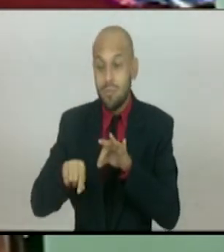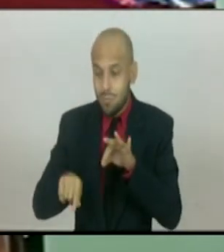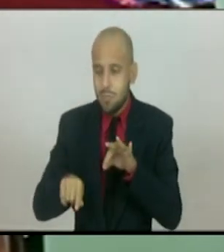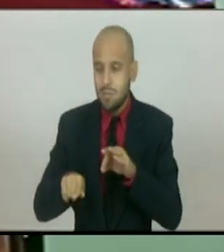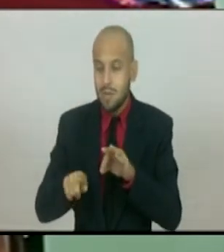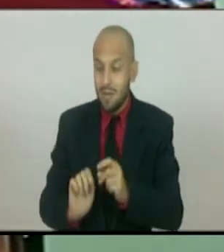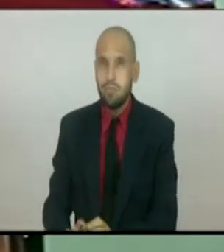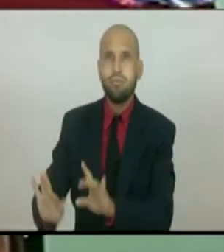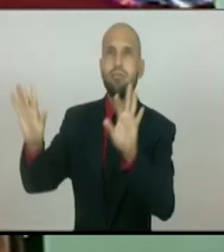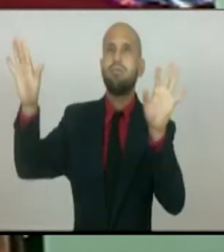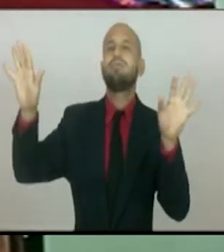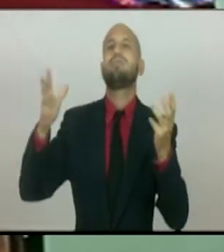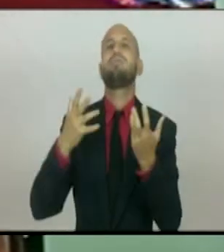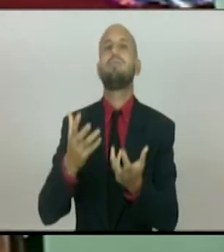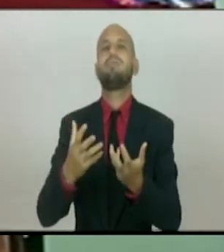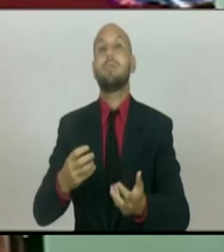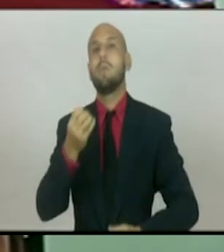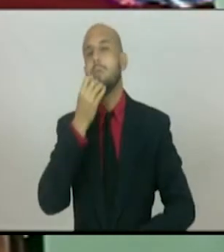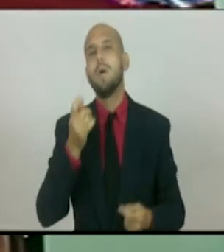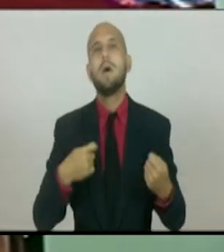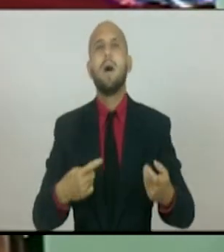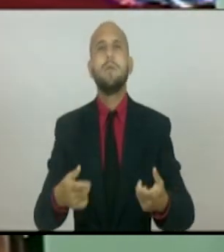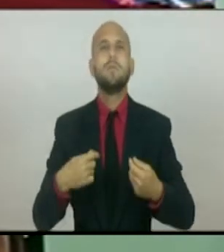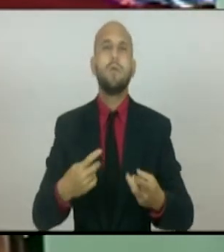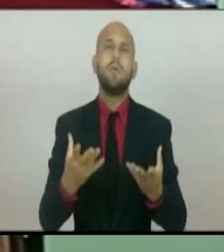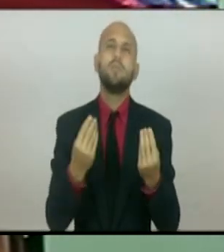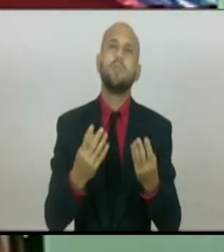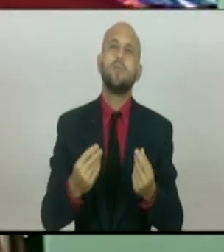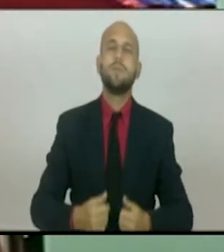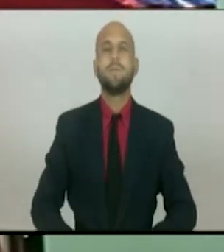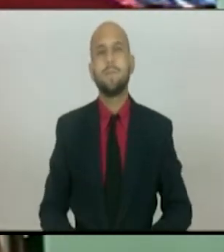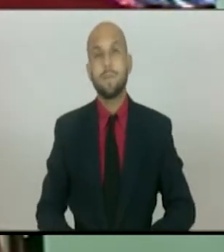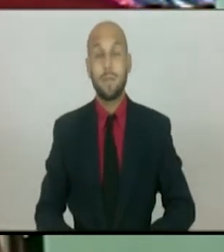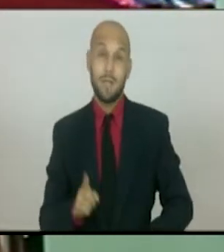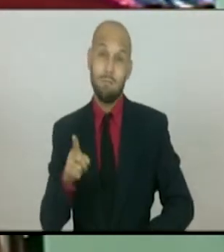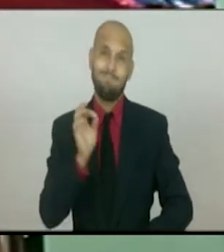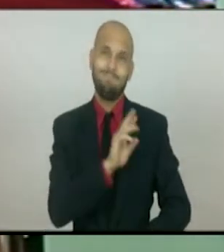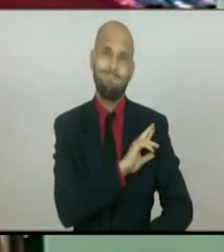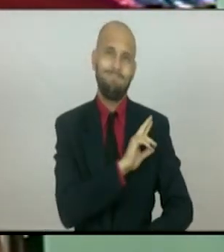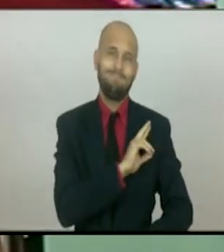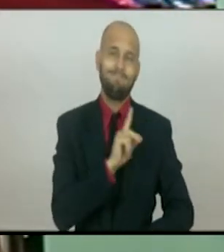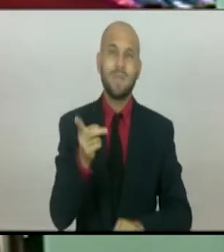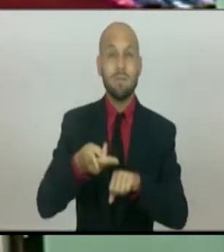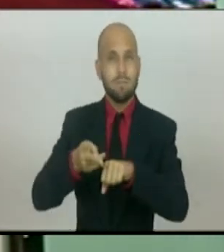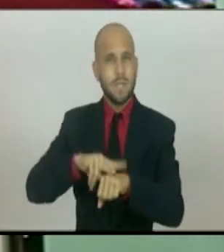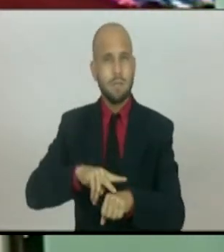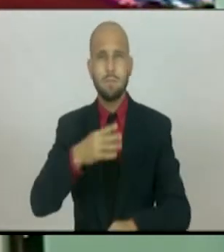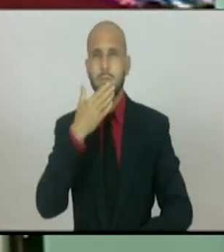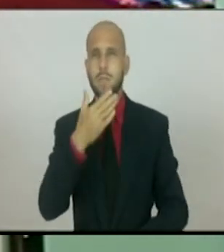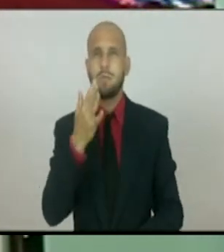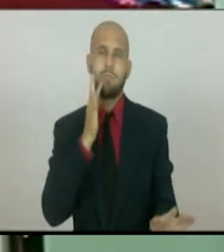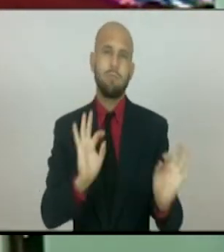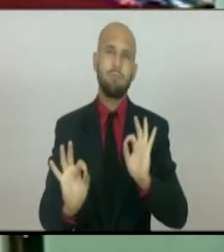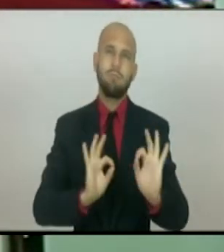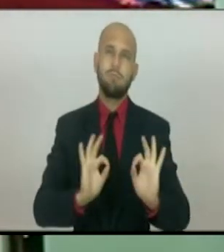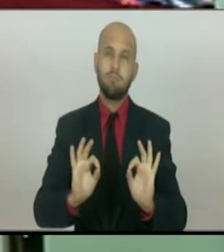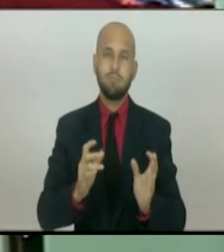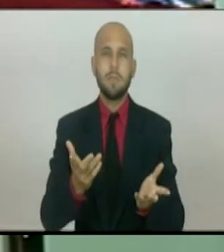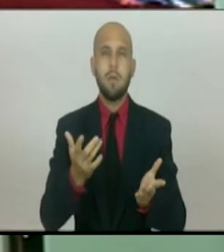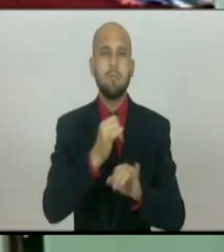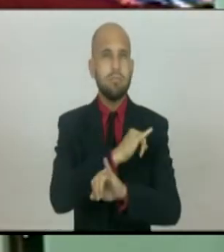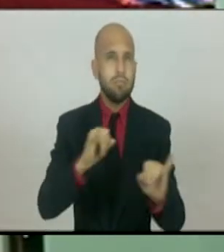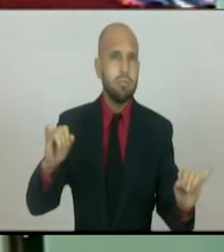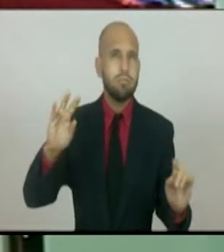gastarnos un gran número de recursos. Prevención y educación que se puede hacer a través de los diferentes medios de comunicación.